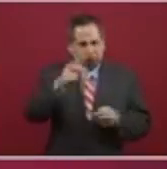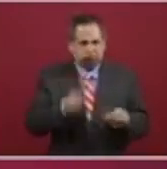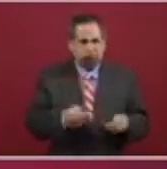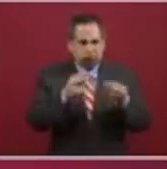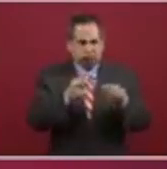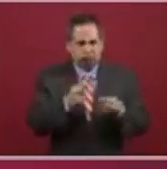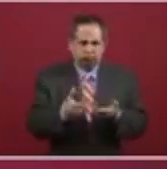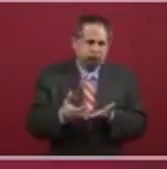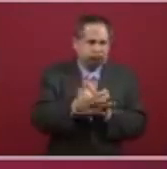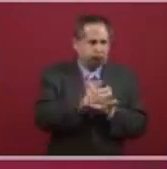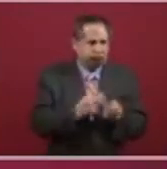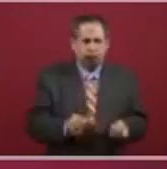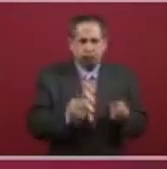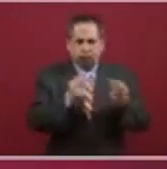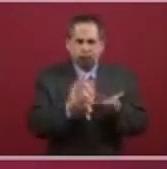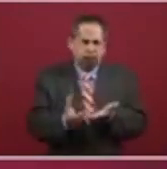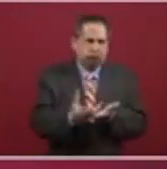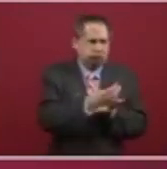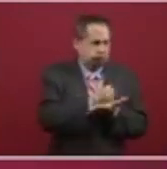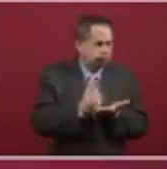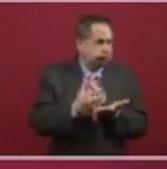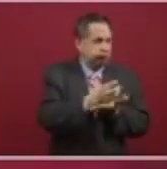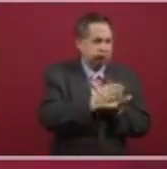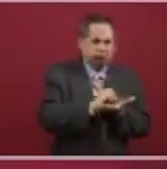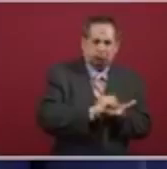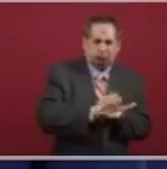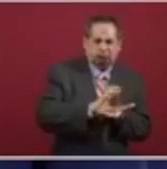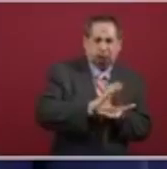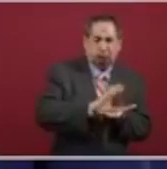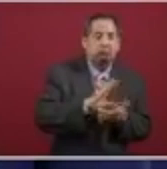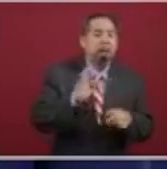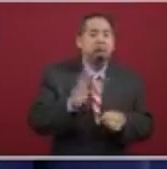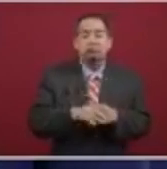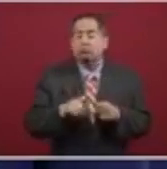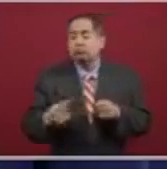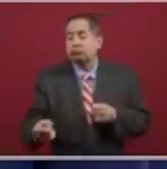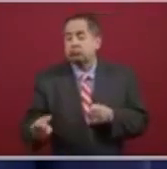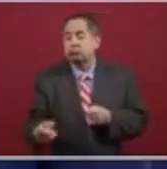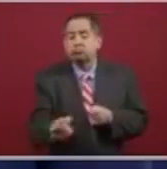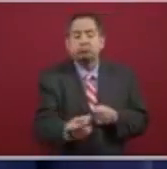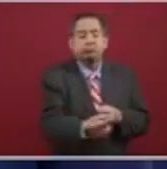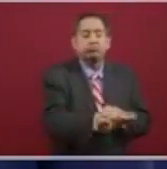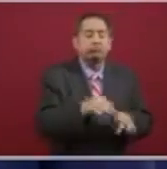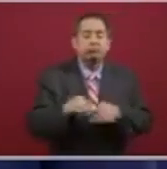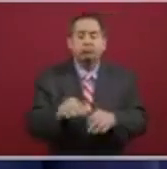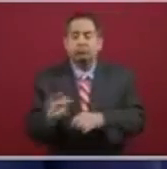fortuna porque explotaba al trabajador